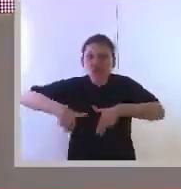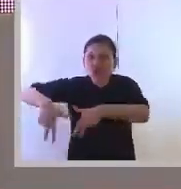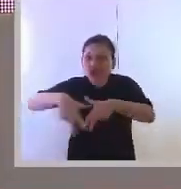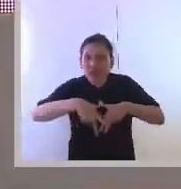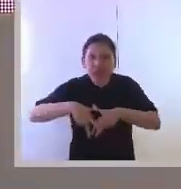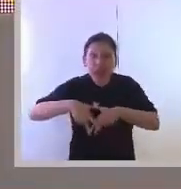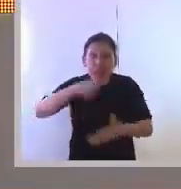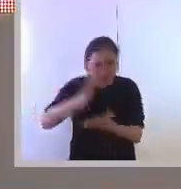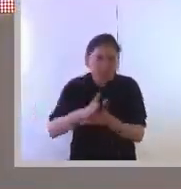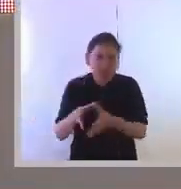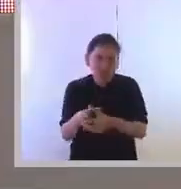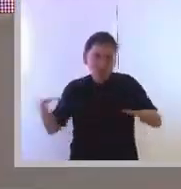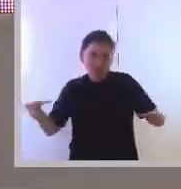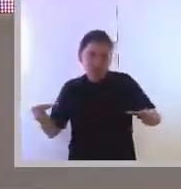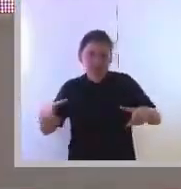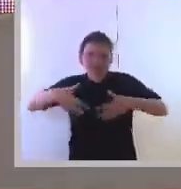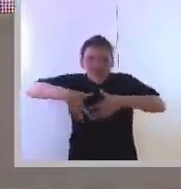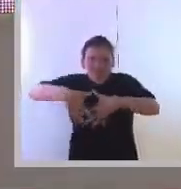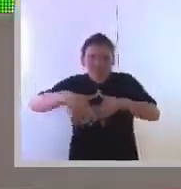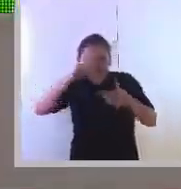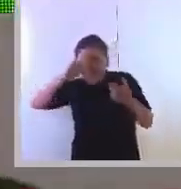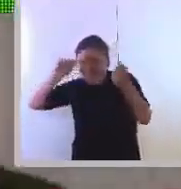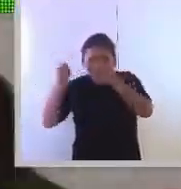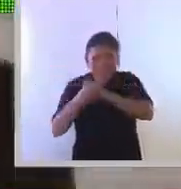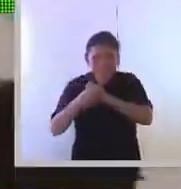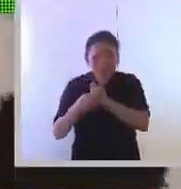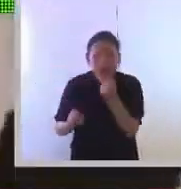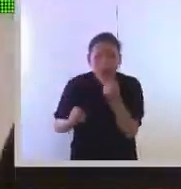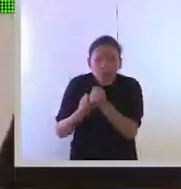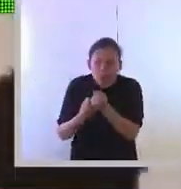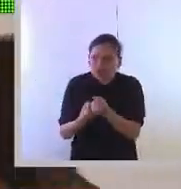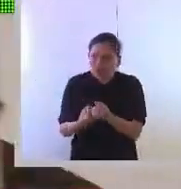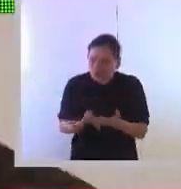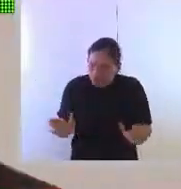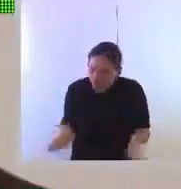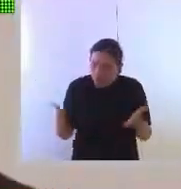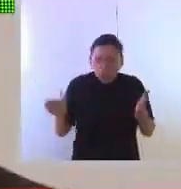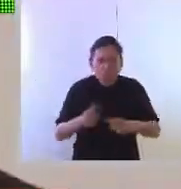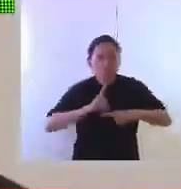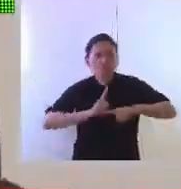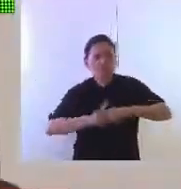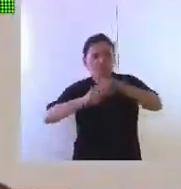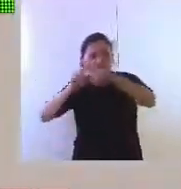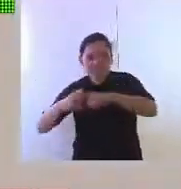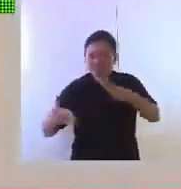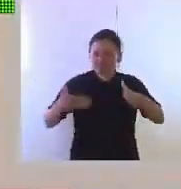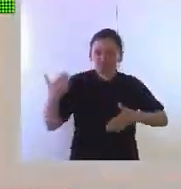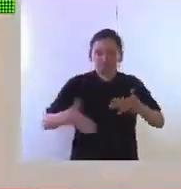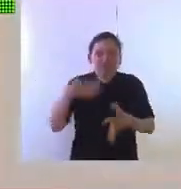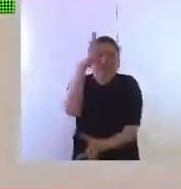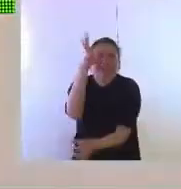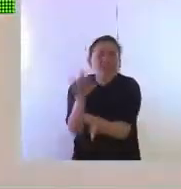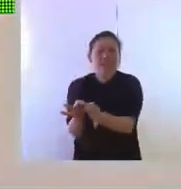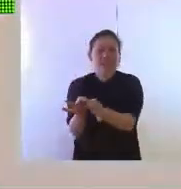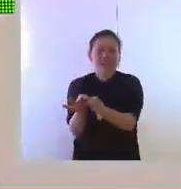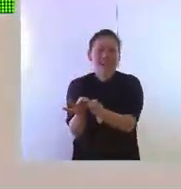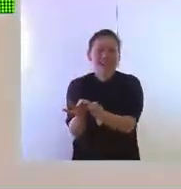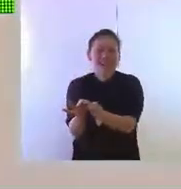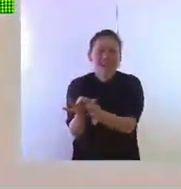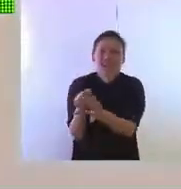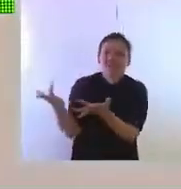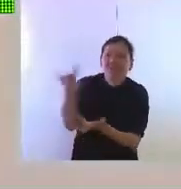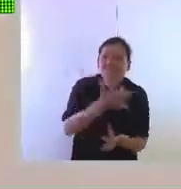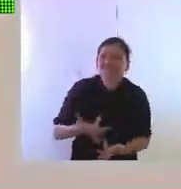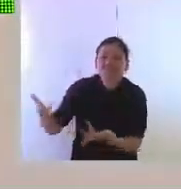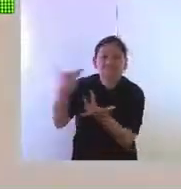desgracia. Pues tenemos que cambiar y solidarizarnos en el optimismo, en la alegría, en la fe, en la esperanza que